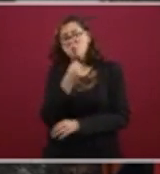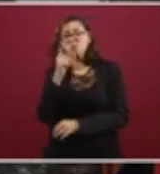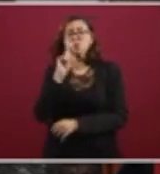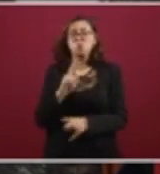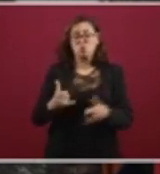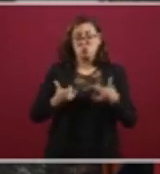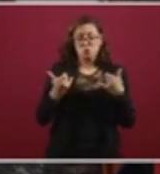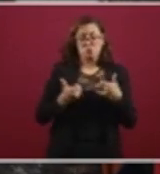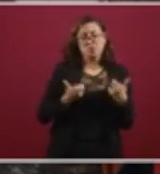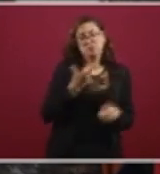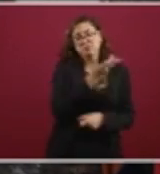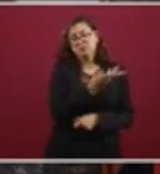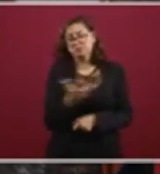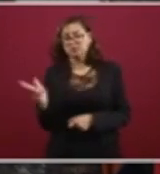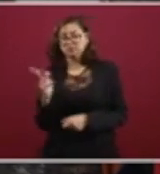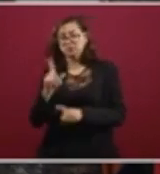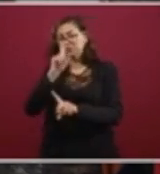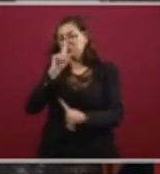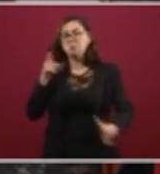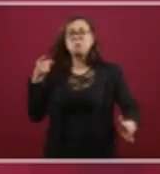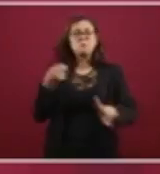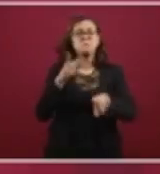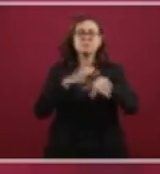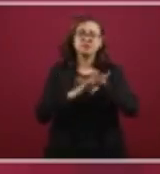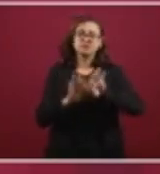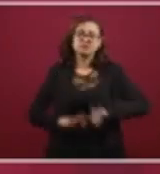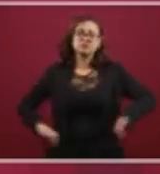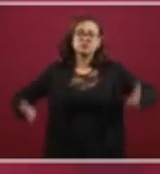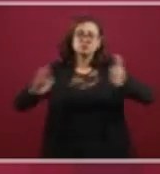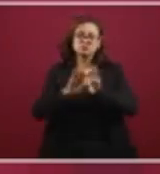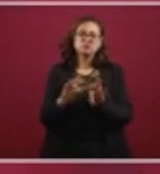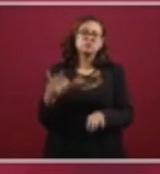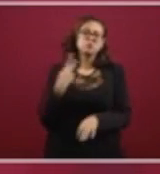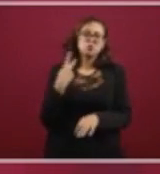estén en el centro de la agenda pública de este país.